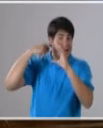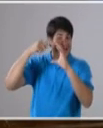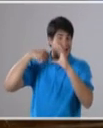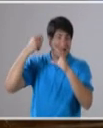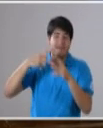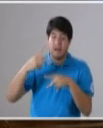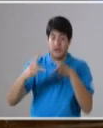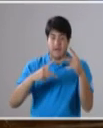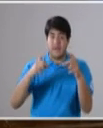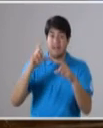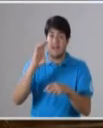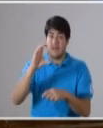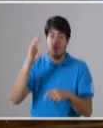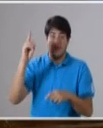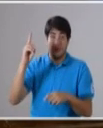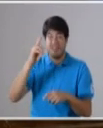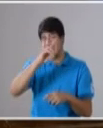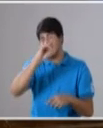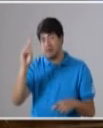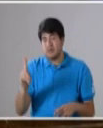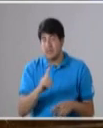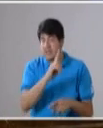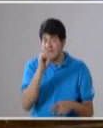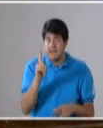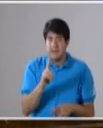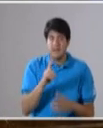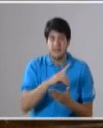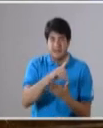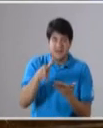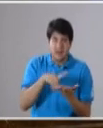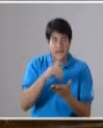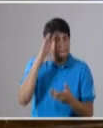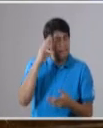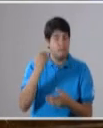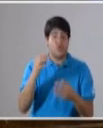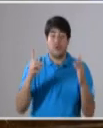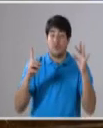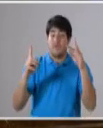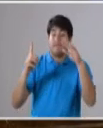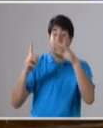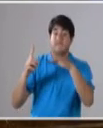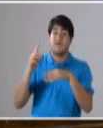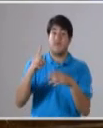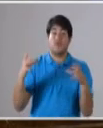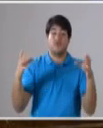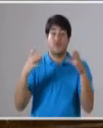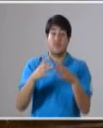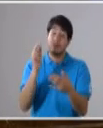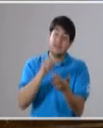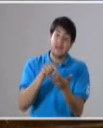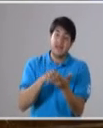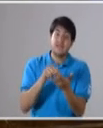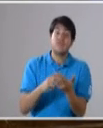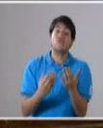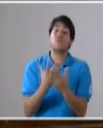No es porque Dios dio inspiración, es porque ya se volvió famoso el grupo y le están exigiendo la nueva